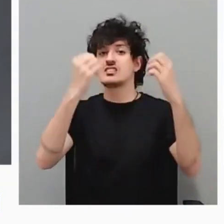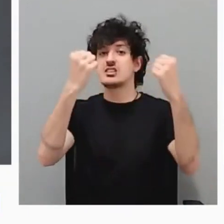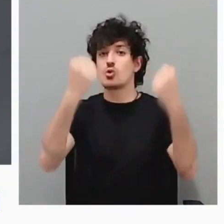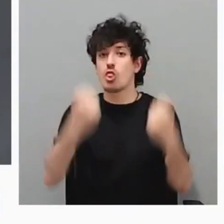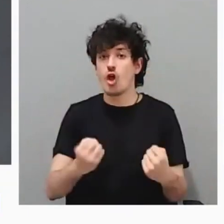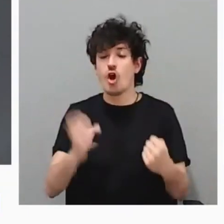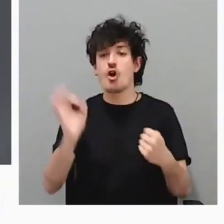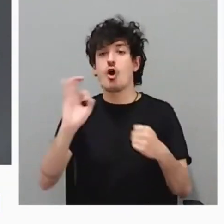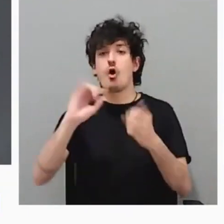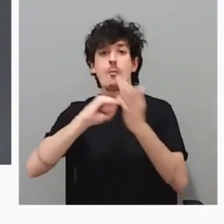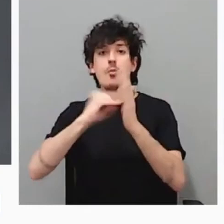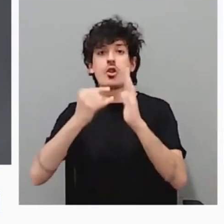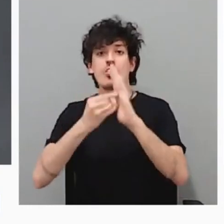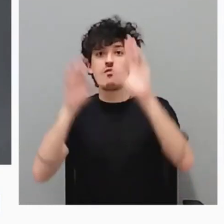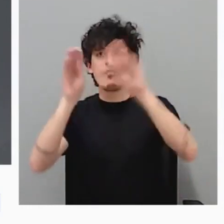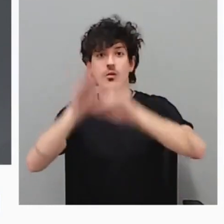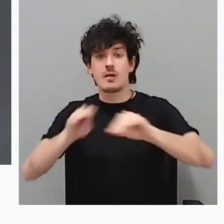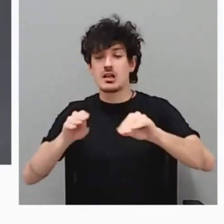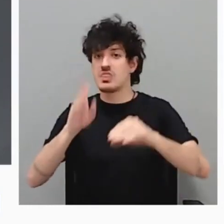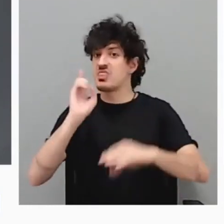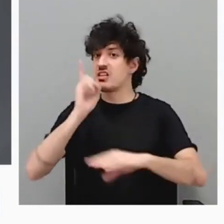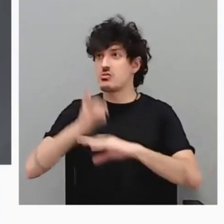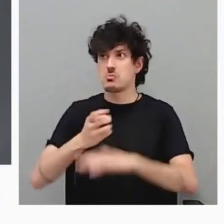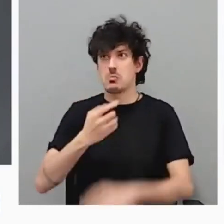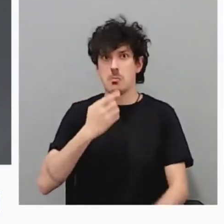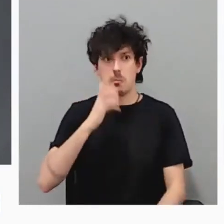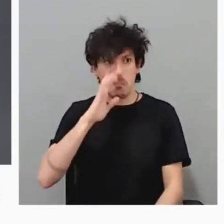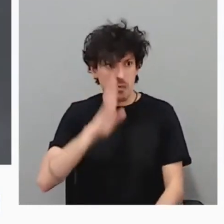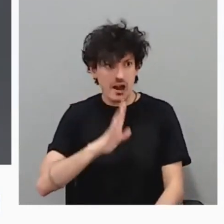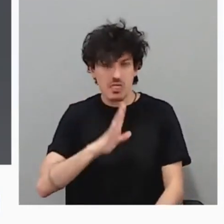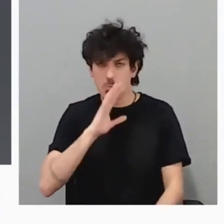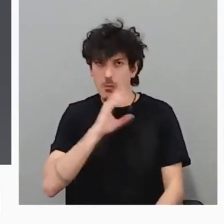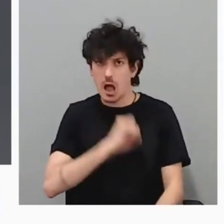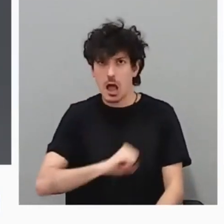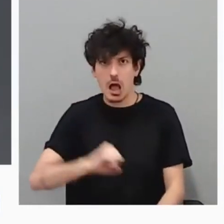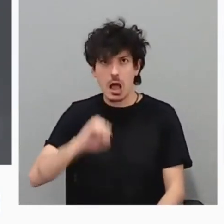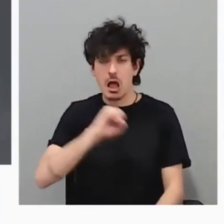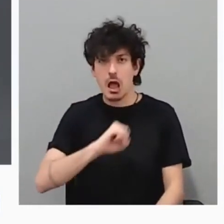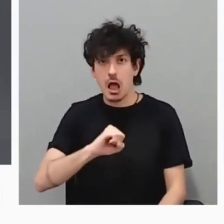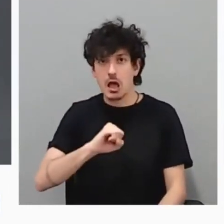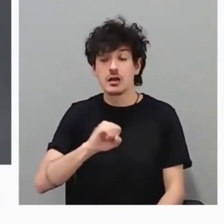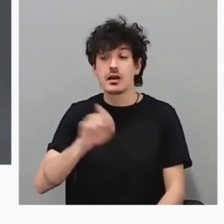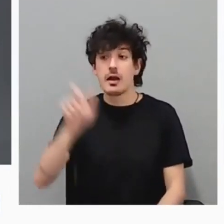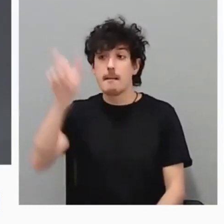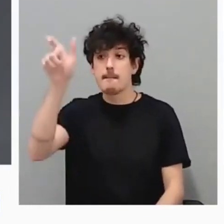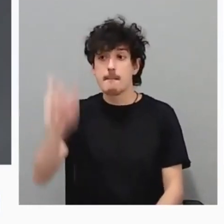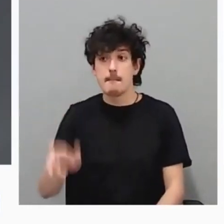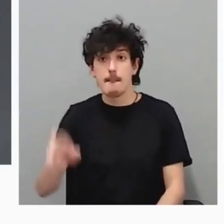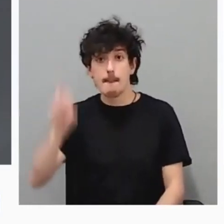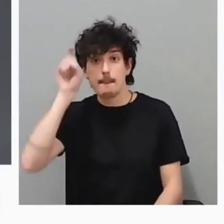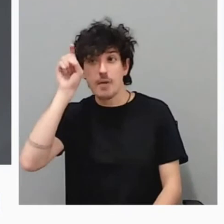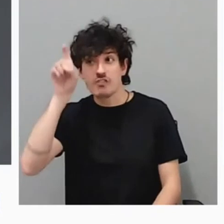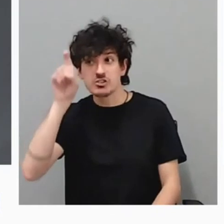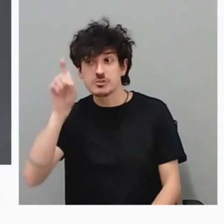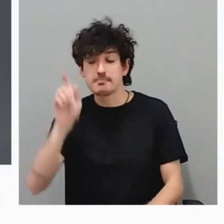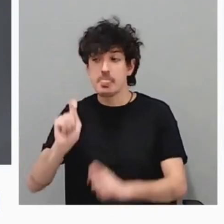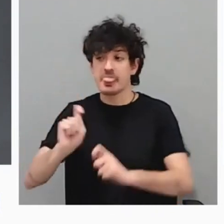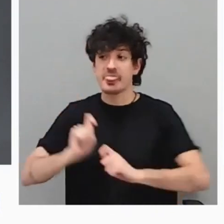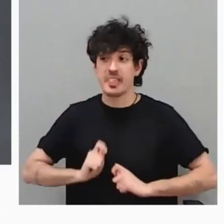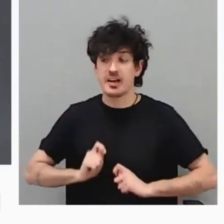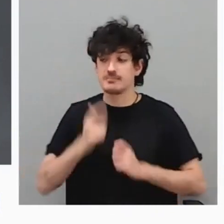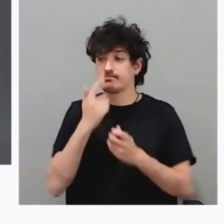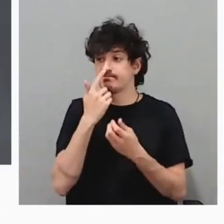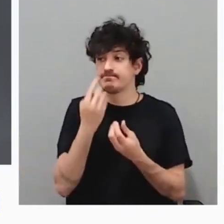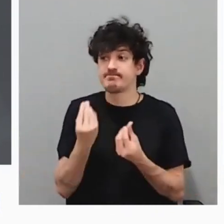formativo, le ha parecido fantástico. Y desde la parte del profesor, pues, ¿qué es lo que notamos, ¿no? Desde la parte